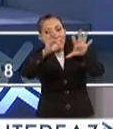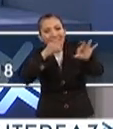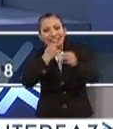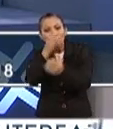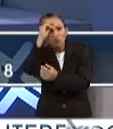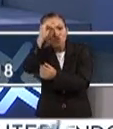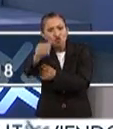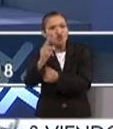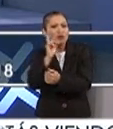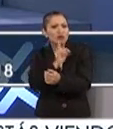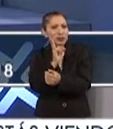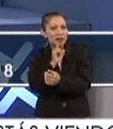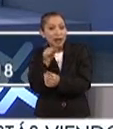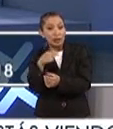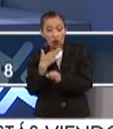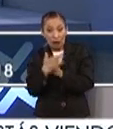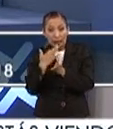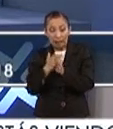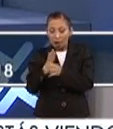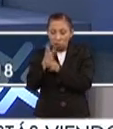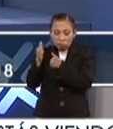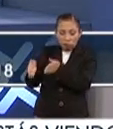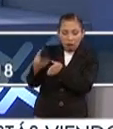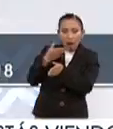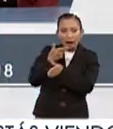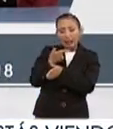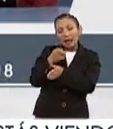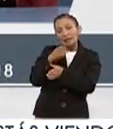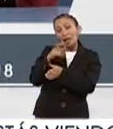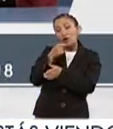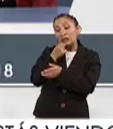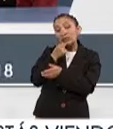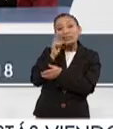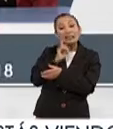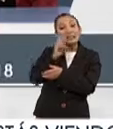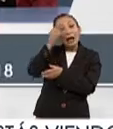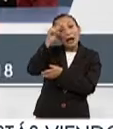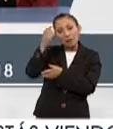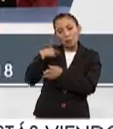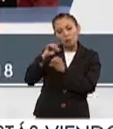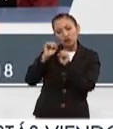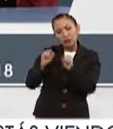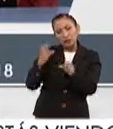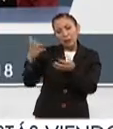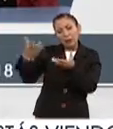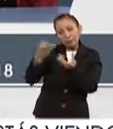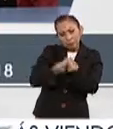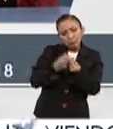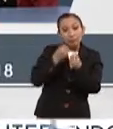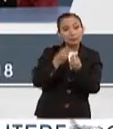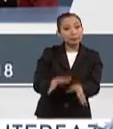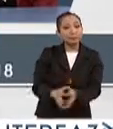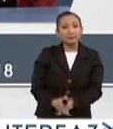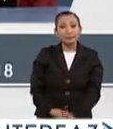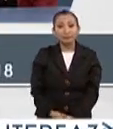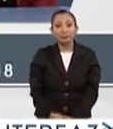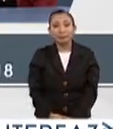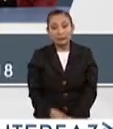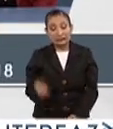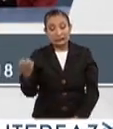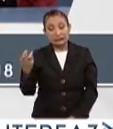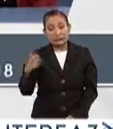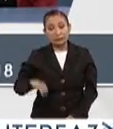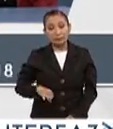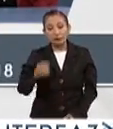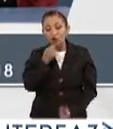niñas sobredotadas. Entonces ahorita me giré hacia el área de género, porque las niñas sobredotadas se adaptan al sistema y se pierden. Eso es